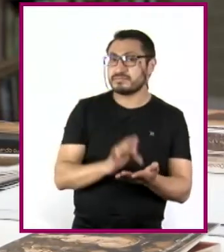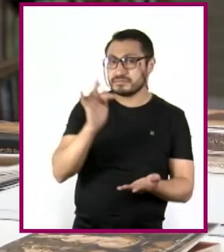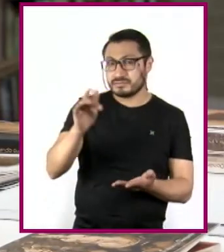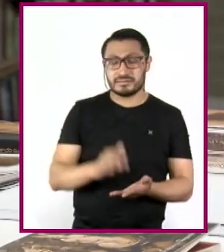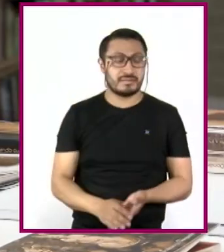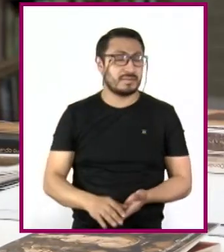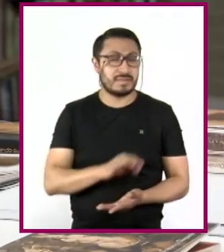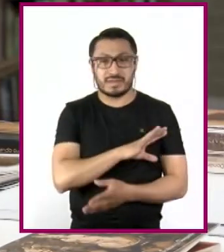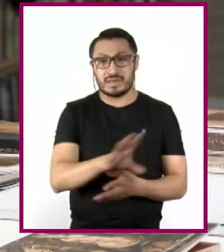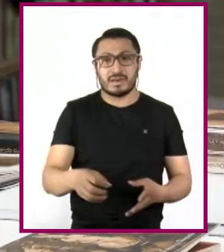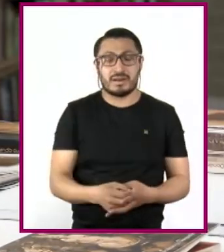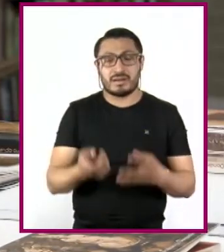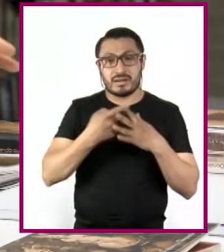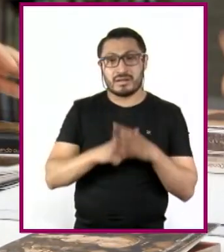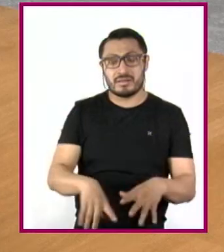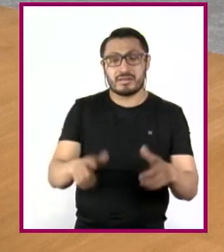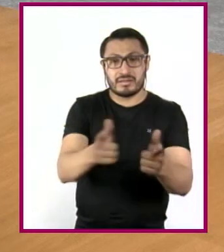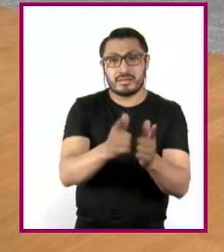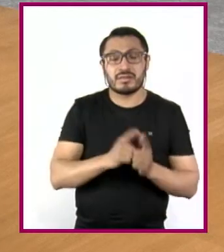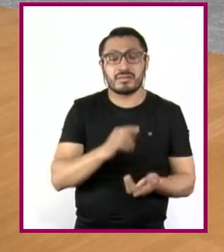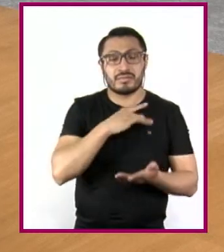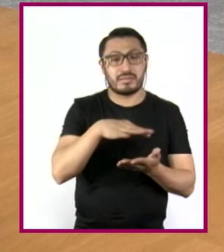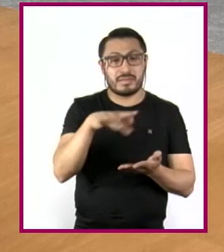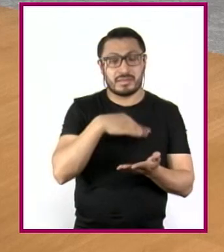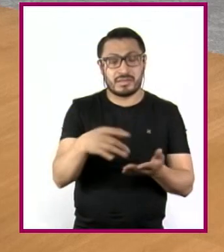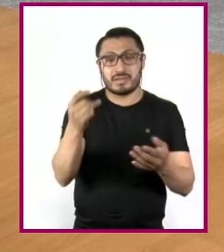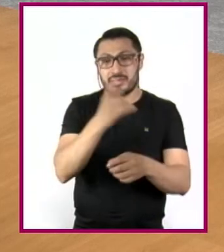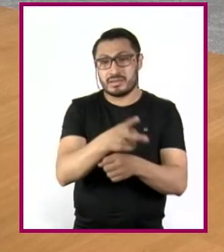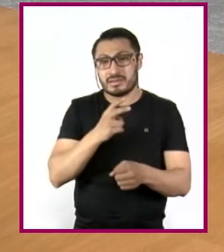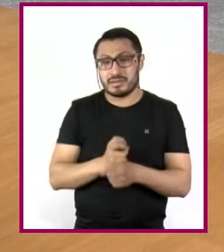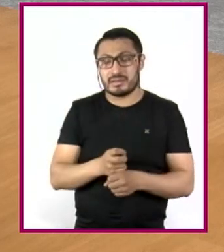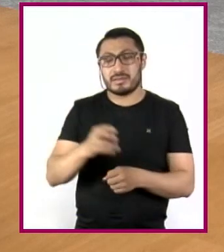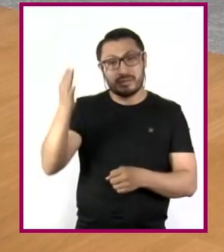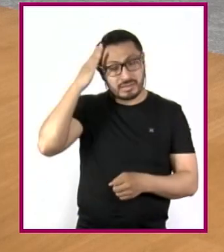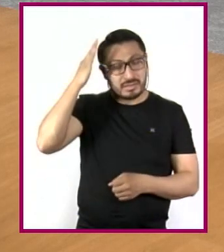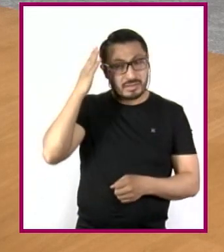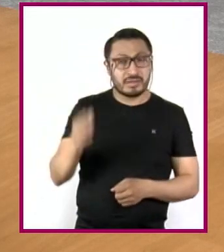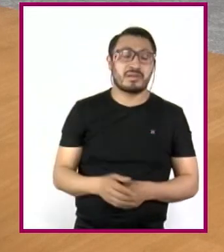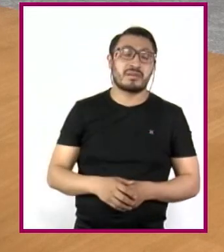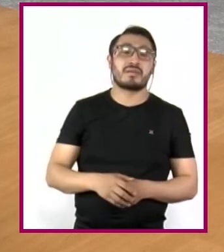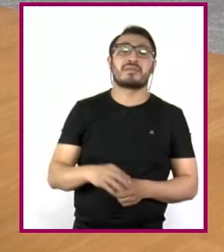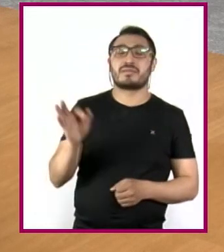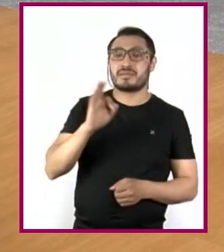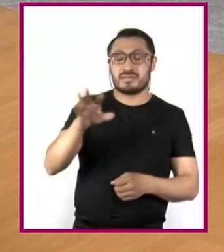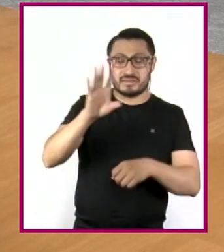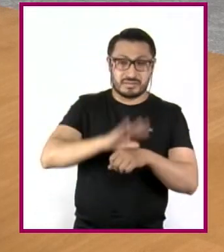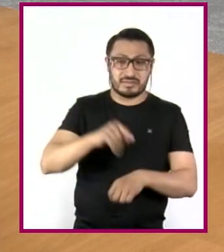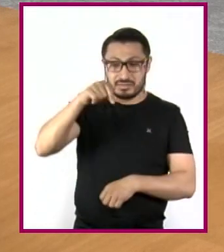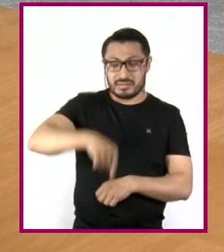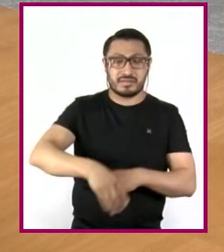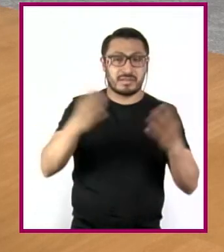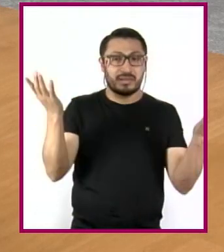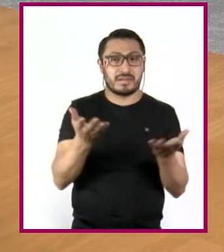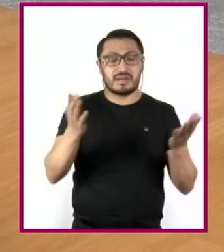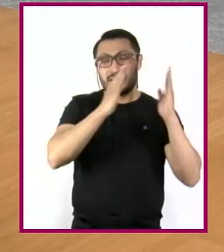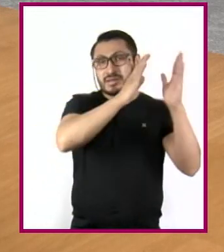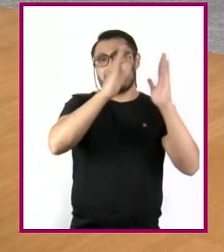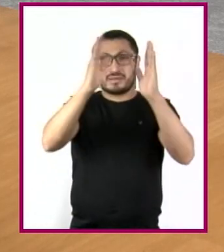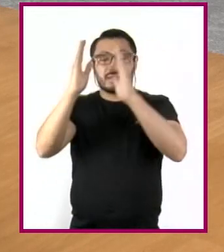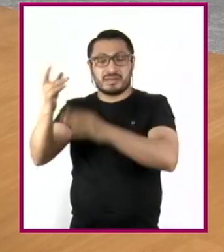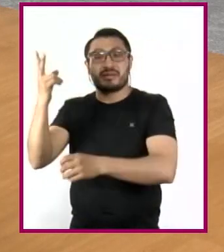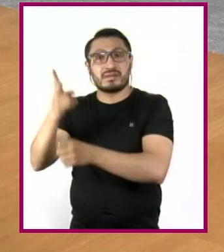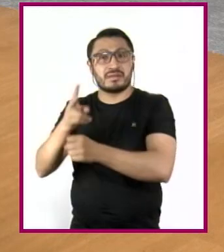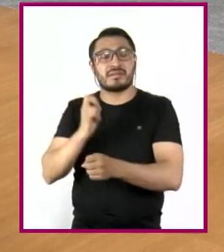Ya con esto puedo empezar el club de lectura. Hay que invitar al señor Villasana. Quizás hasta nos deje hacerlo aquí en la biblioteca. ¿A quién más vas a